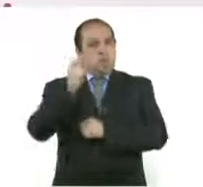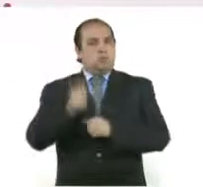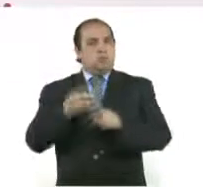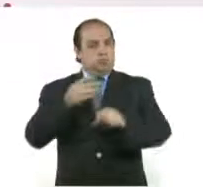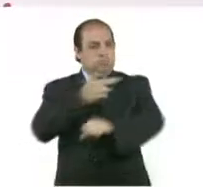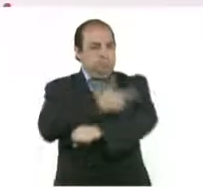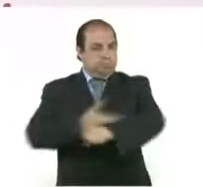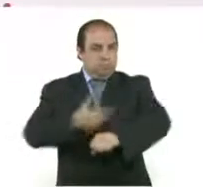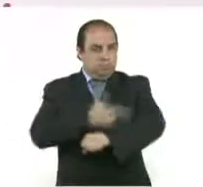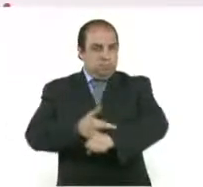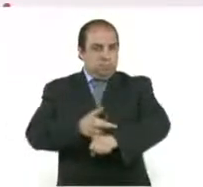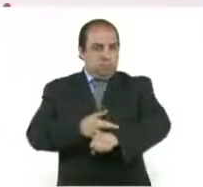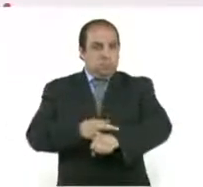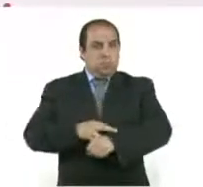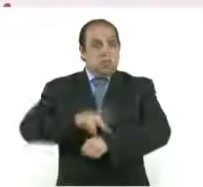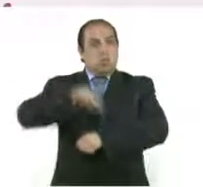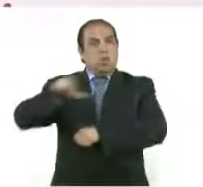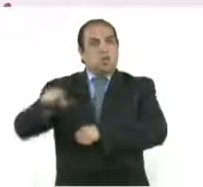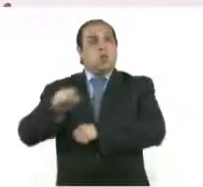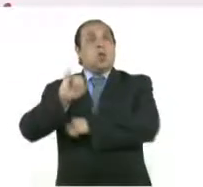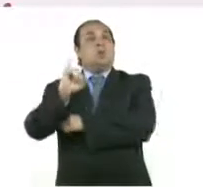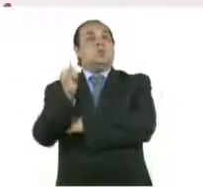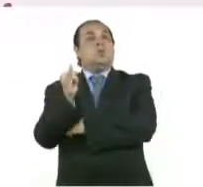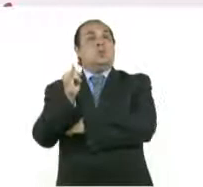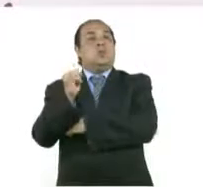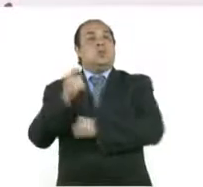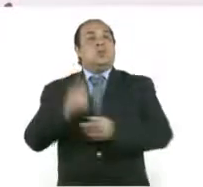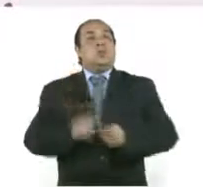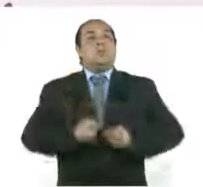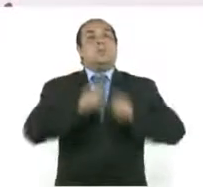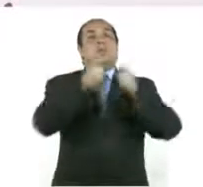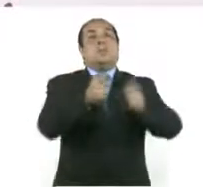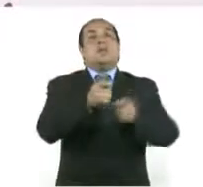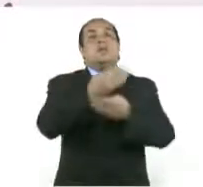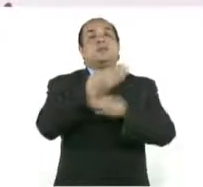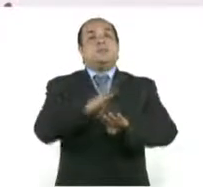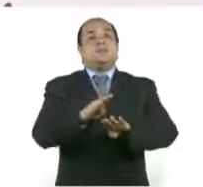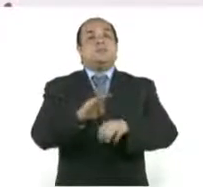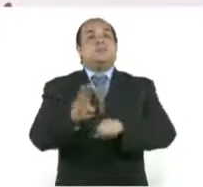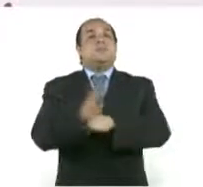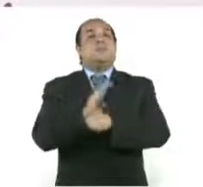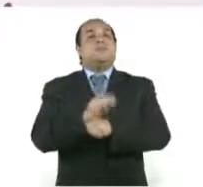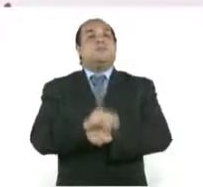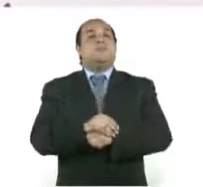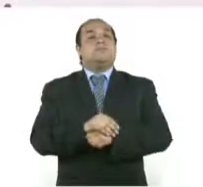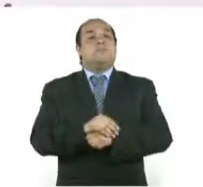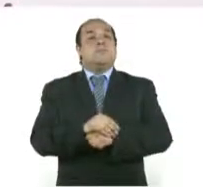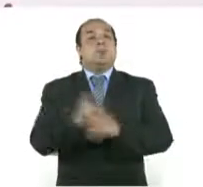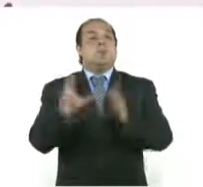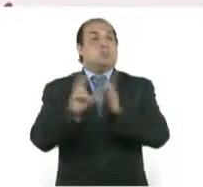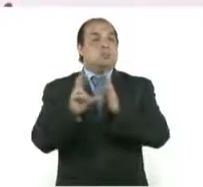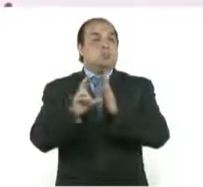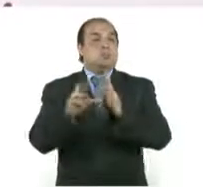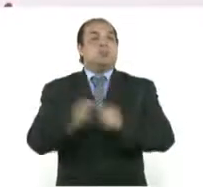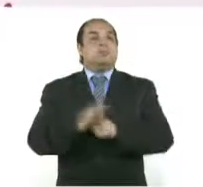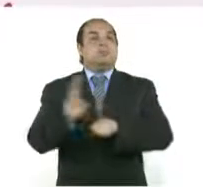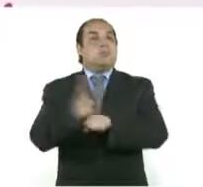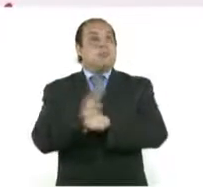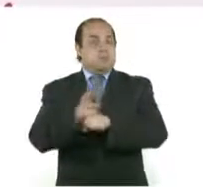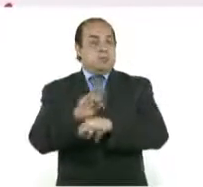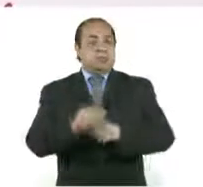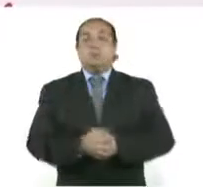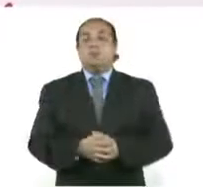el mes de junio les vamos a entregar su tarjeta del Banco del Bienestar. Y con esa